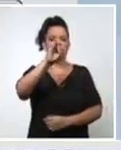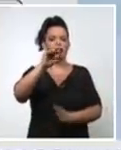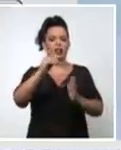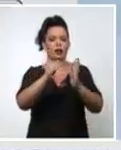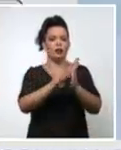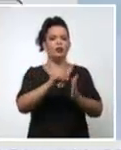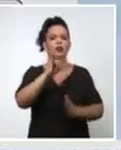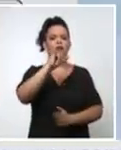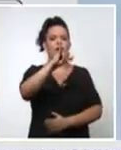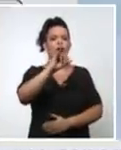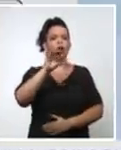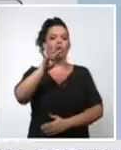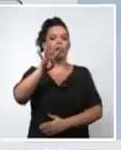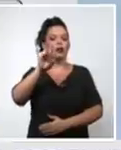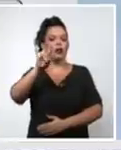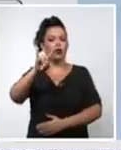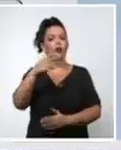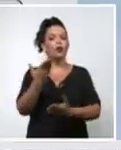267.649 muestras